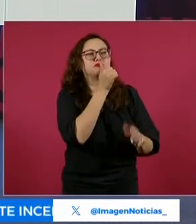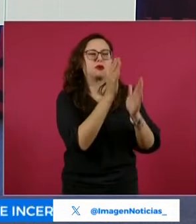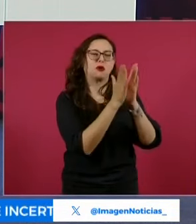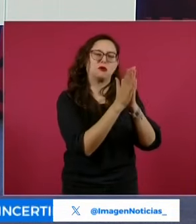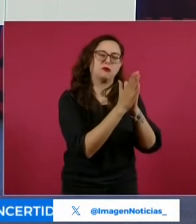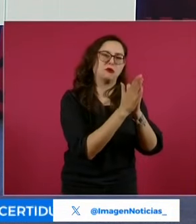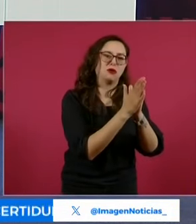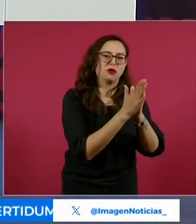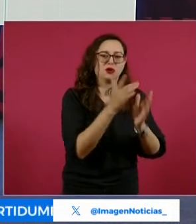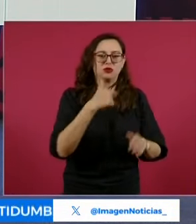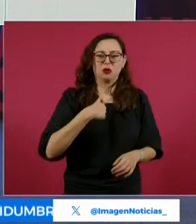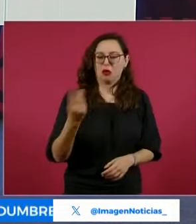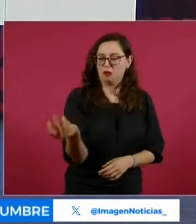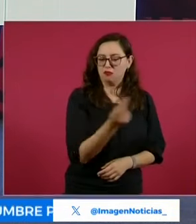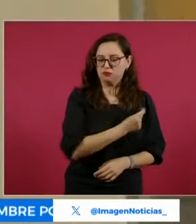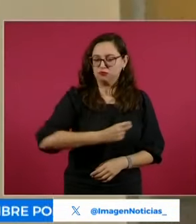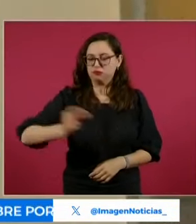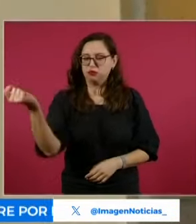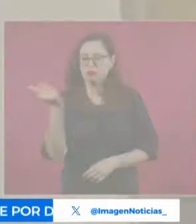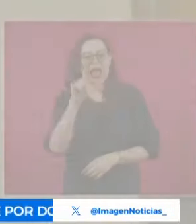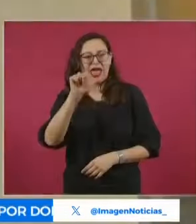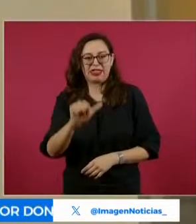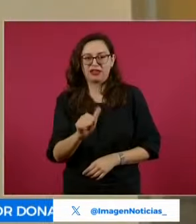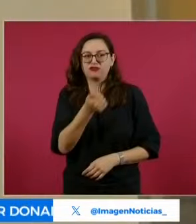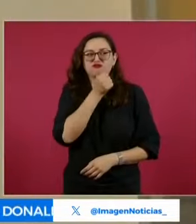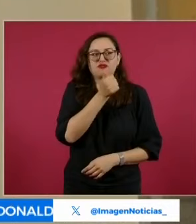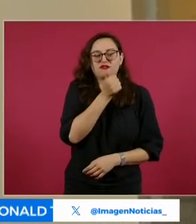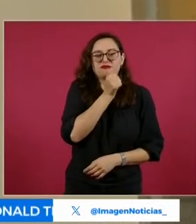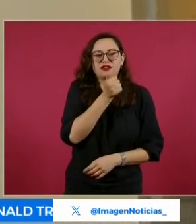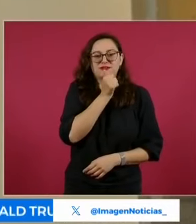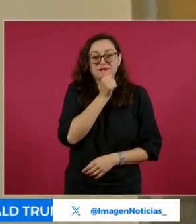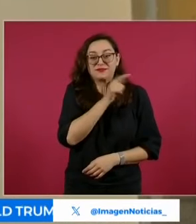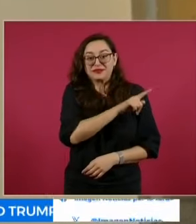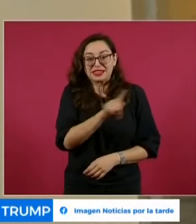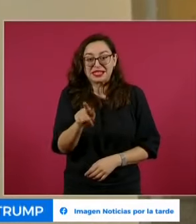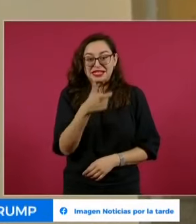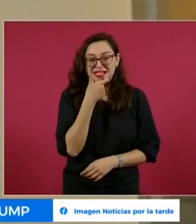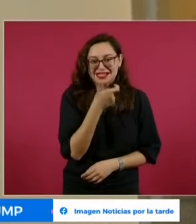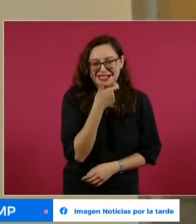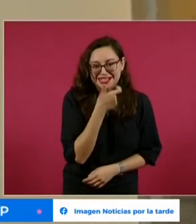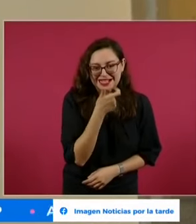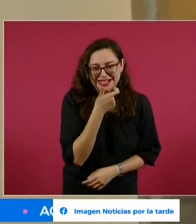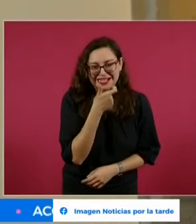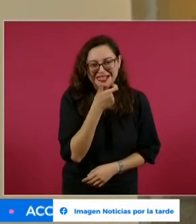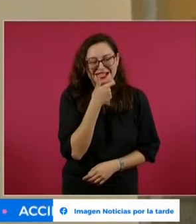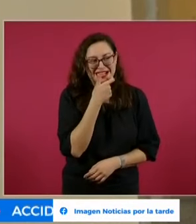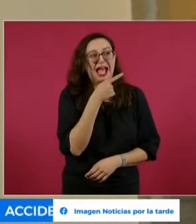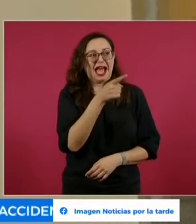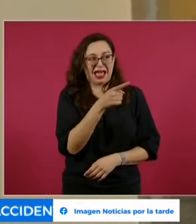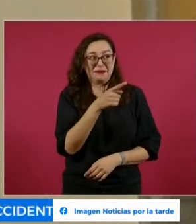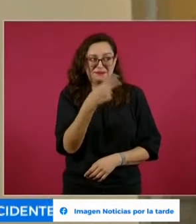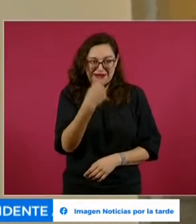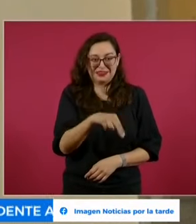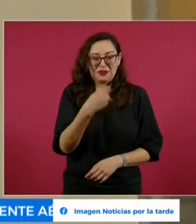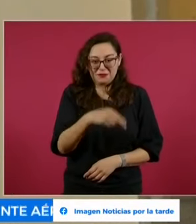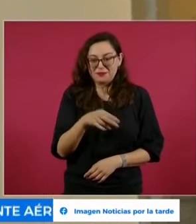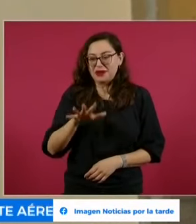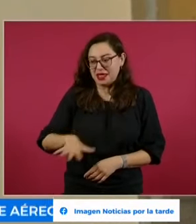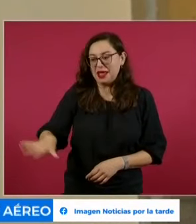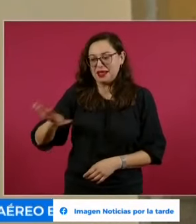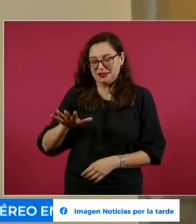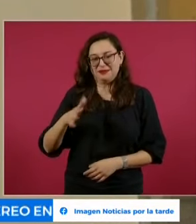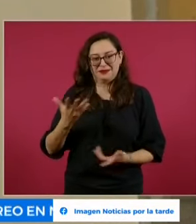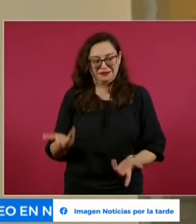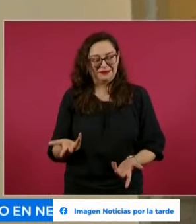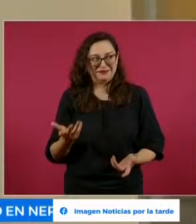mandando a la chingada antes de tiempo. Aunque se ría y siempre le parezca extraño, ahí le va de nuevo